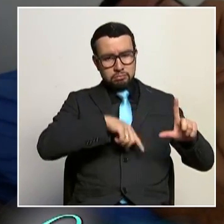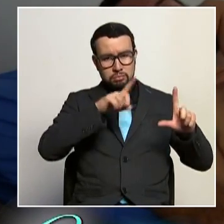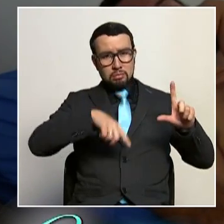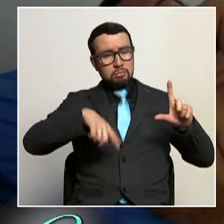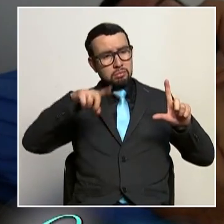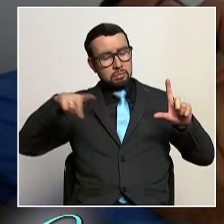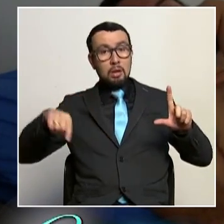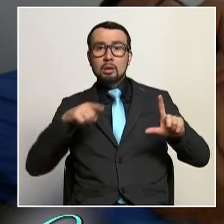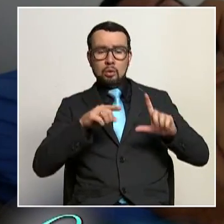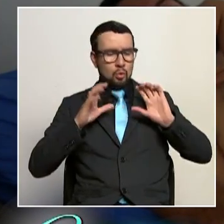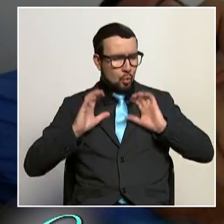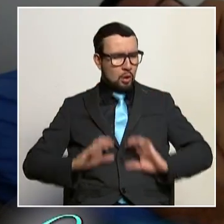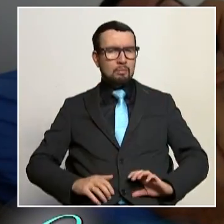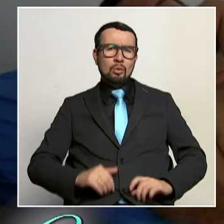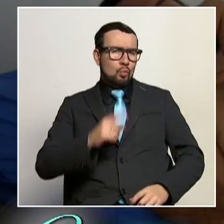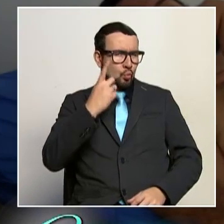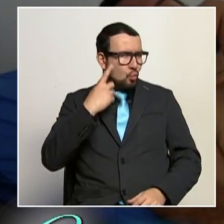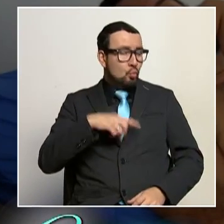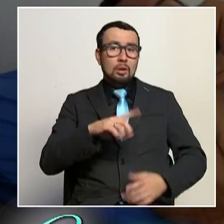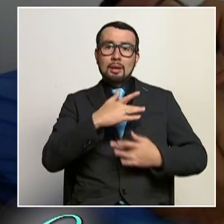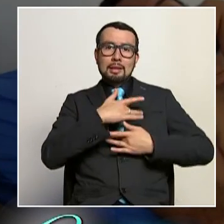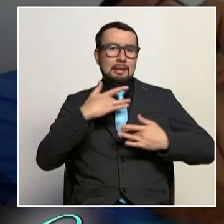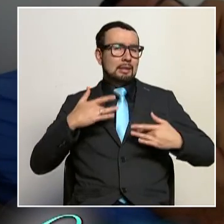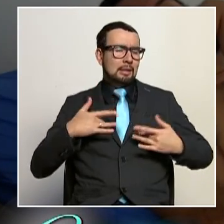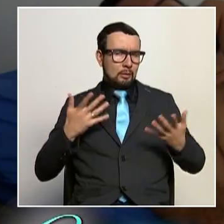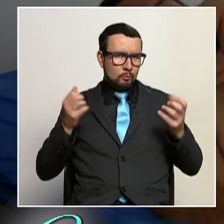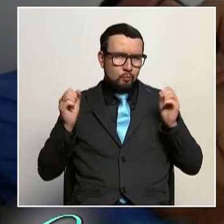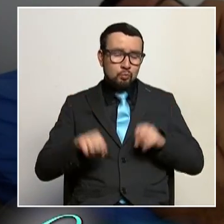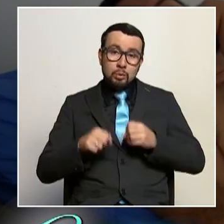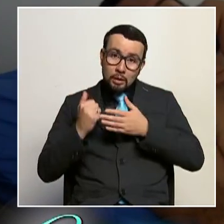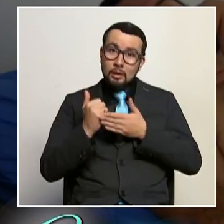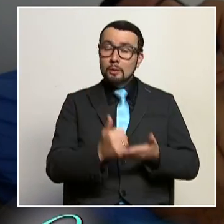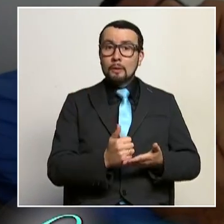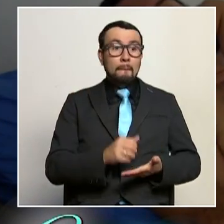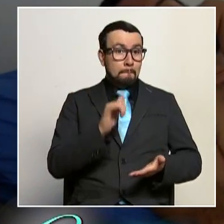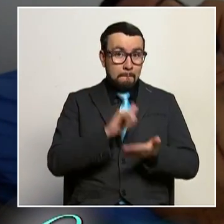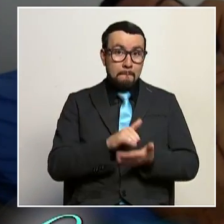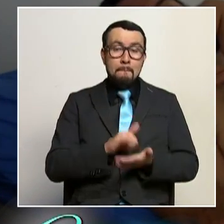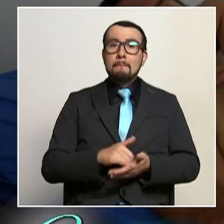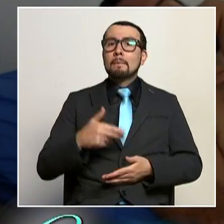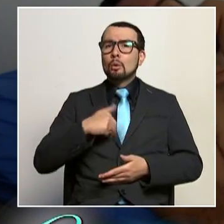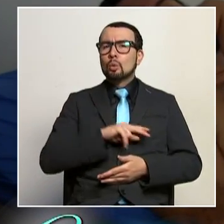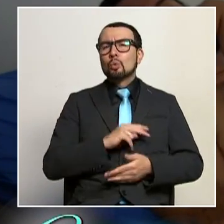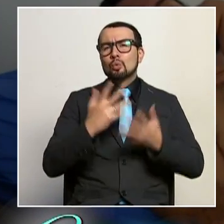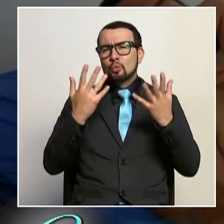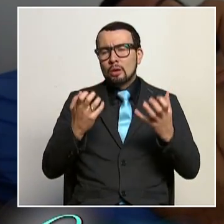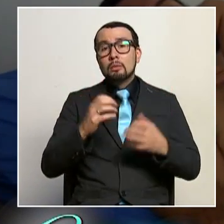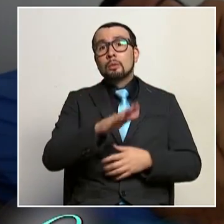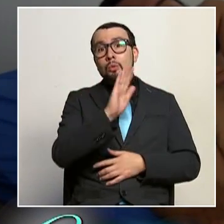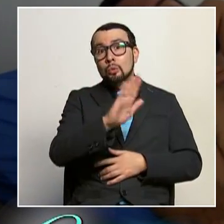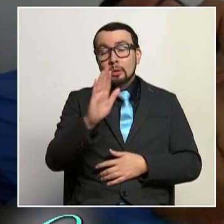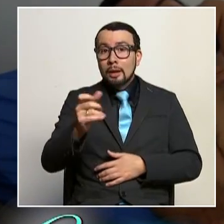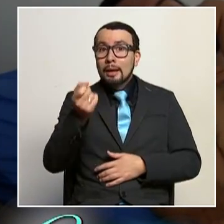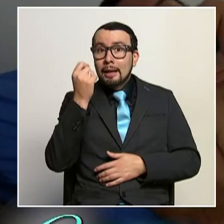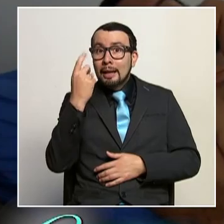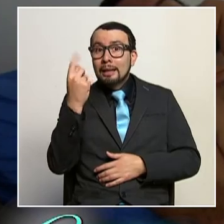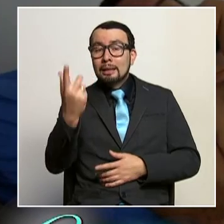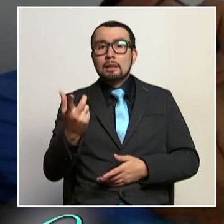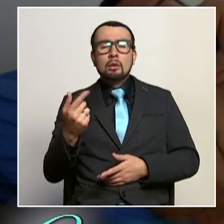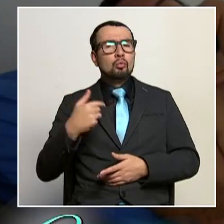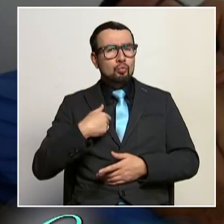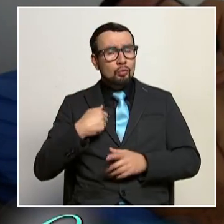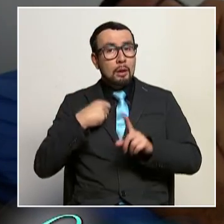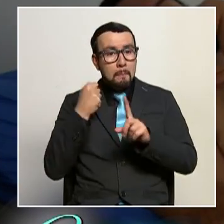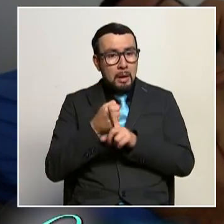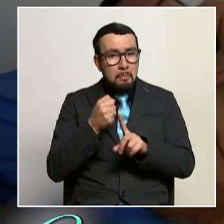se merece un día para la salud? Eso es lo que nosotros queremos, que todos ustedes entiendan y por qué yo venía